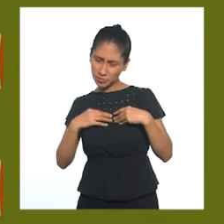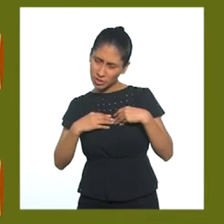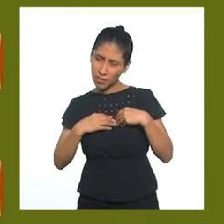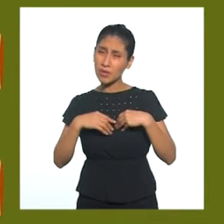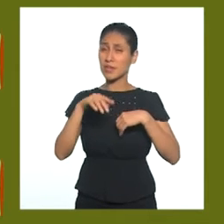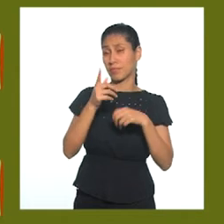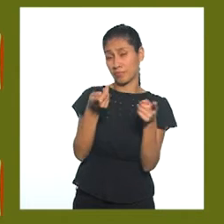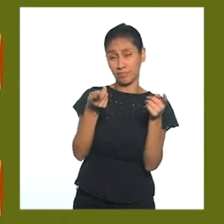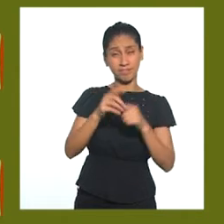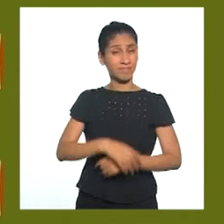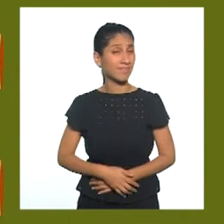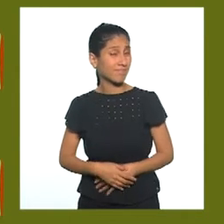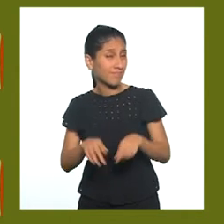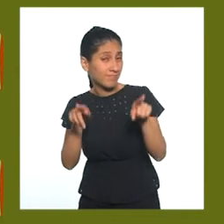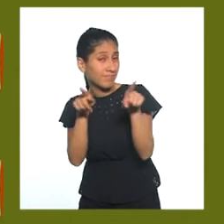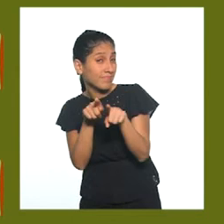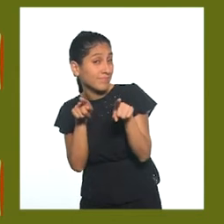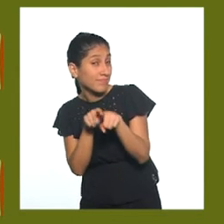tenía.